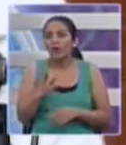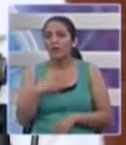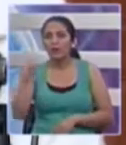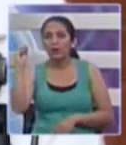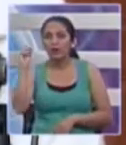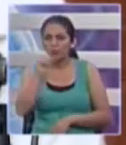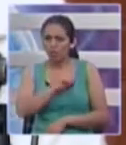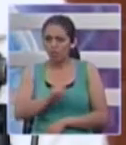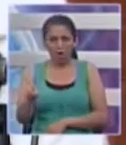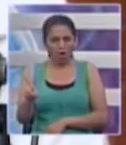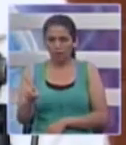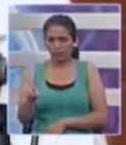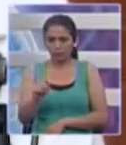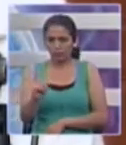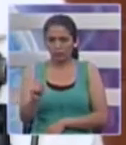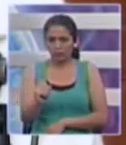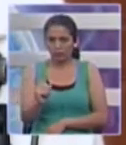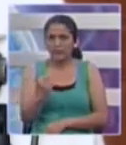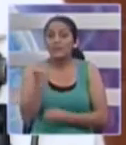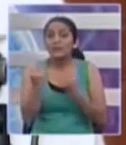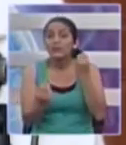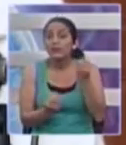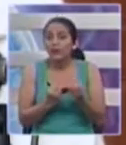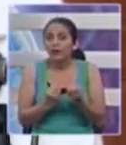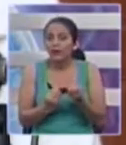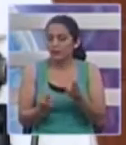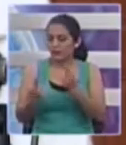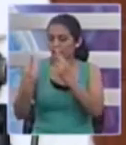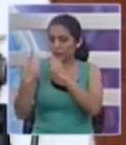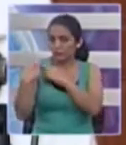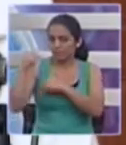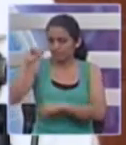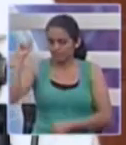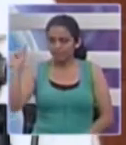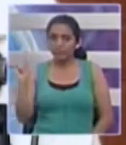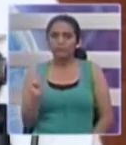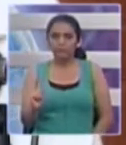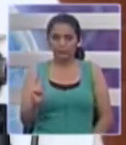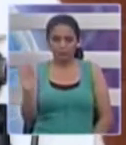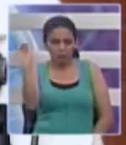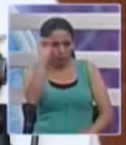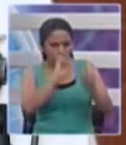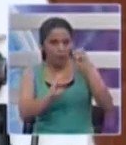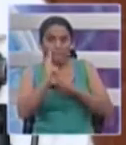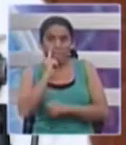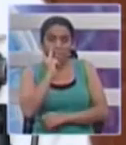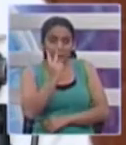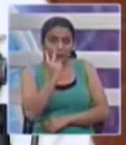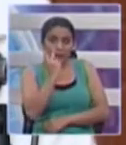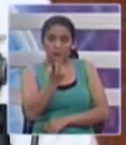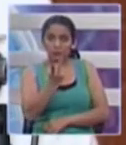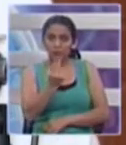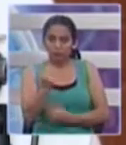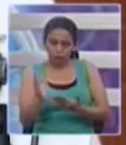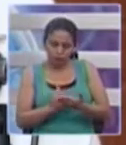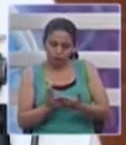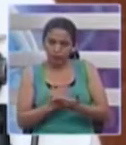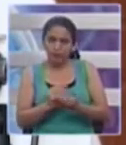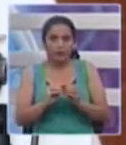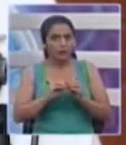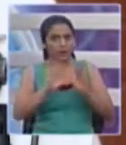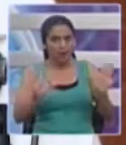Lo que hay que observar es el conteo de los votos, la transparencia